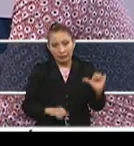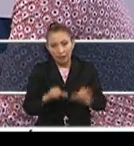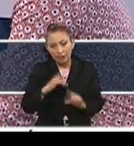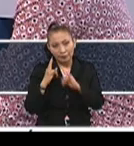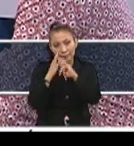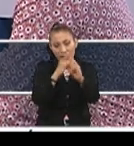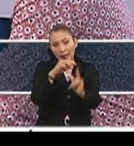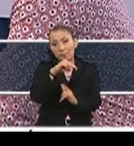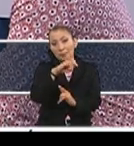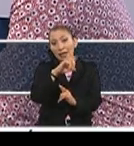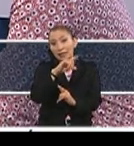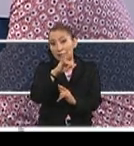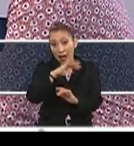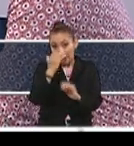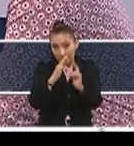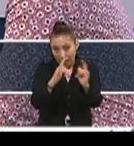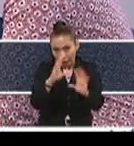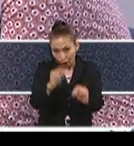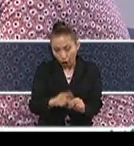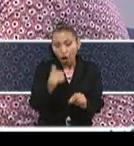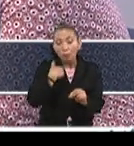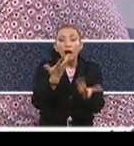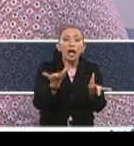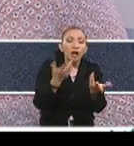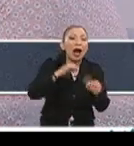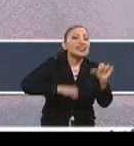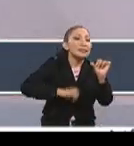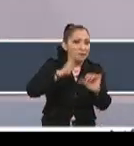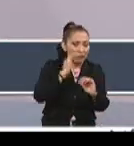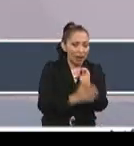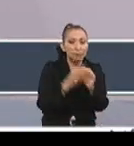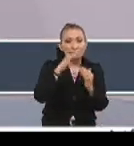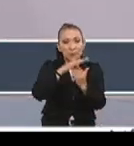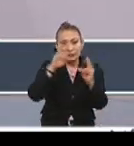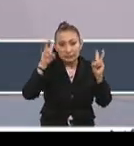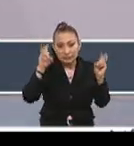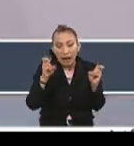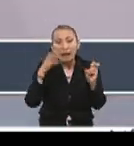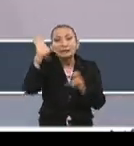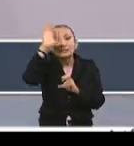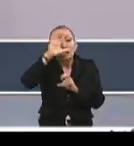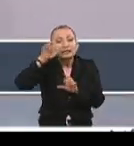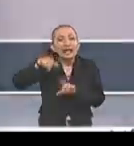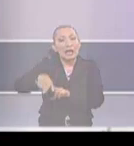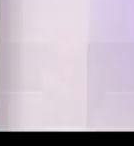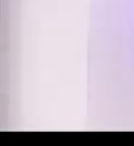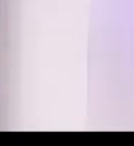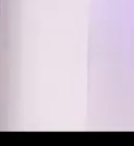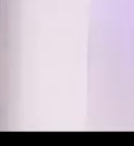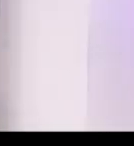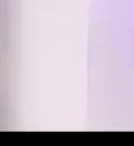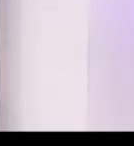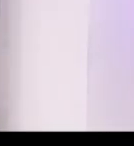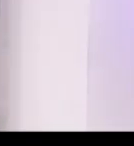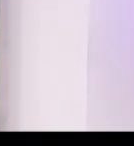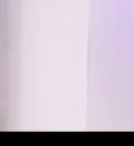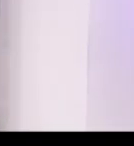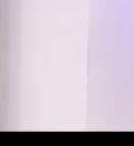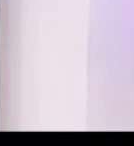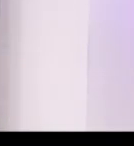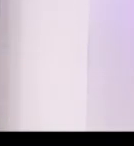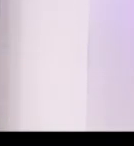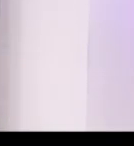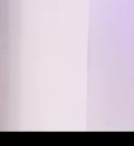de la Feria Medieval, no la Feria Medieval como tal, pero concluyen con una mesa sobre la ciencia en la Edad Media. Y en el encuentro